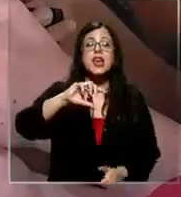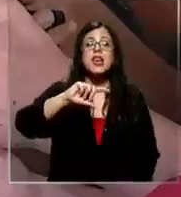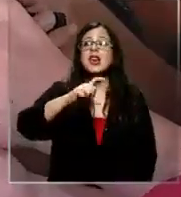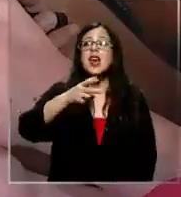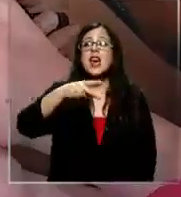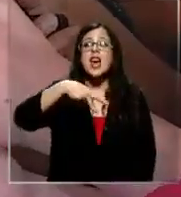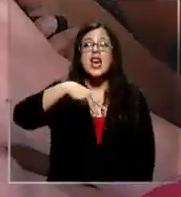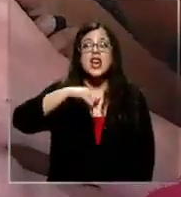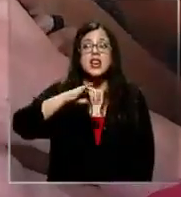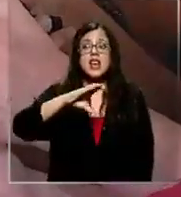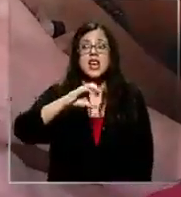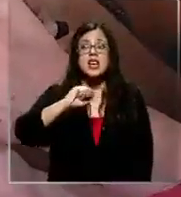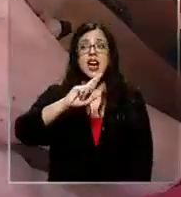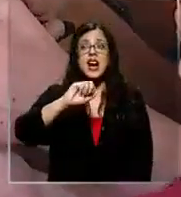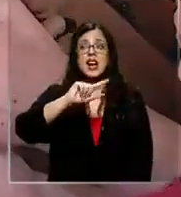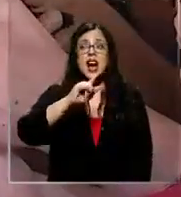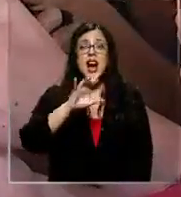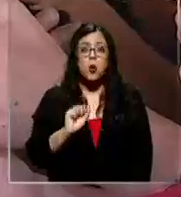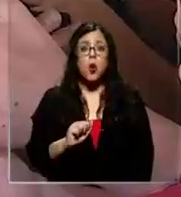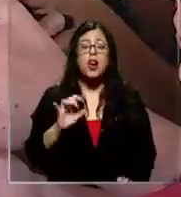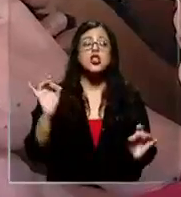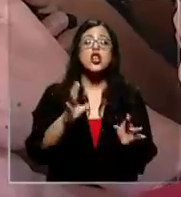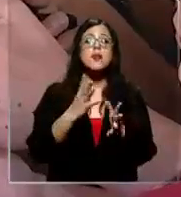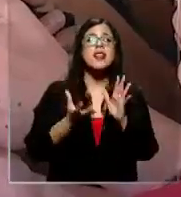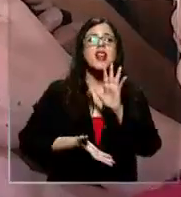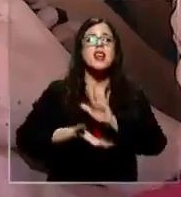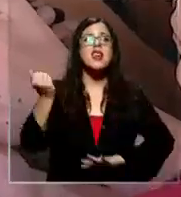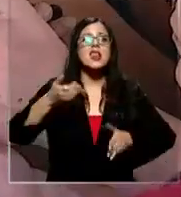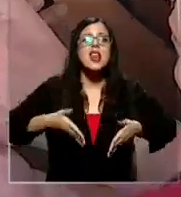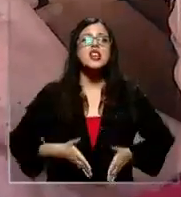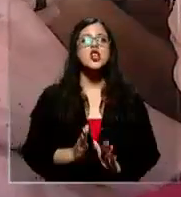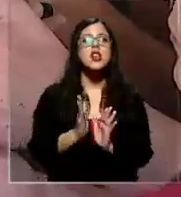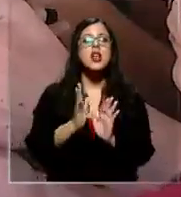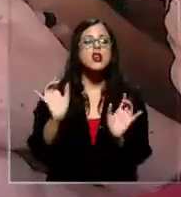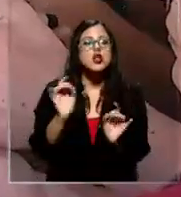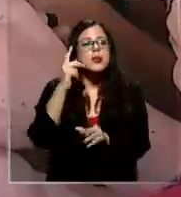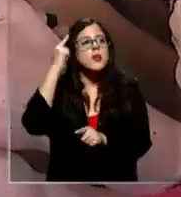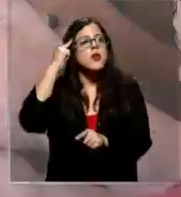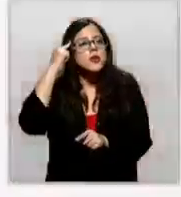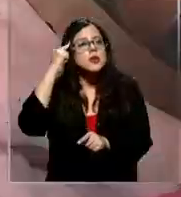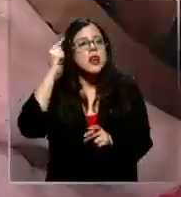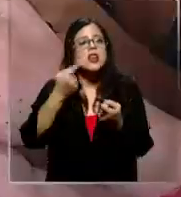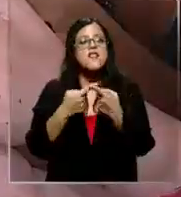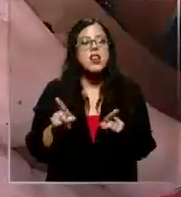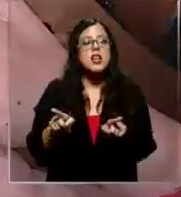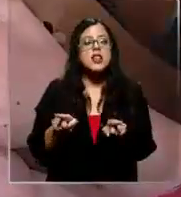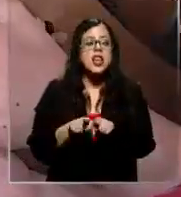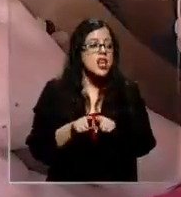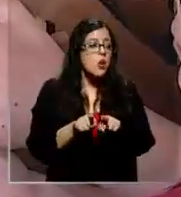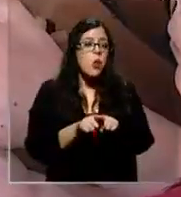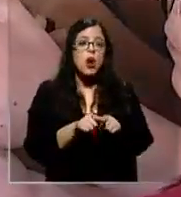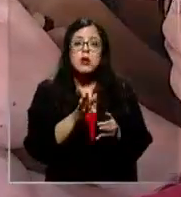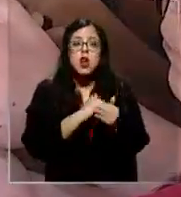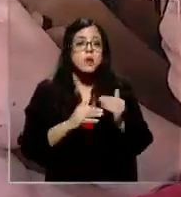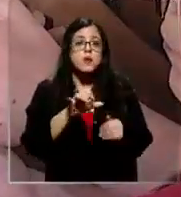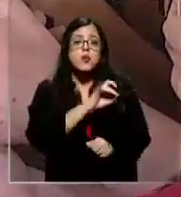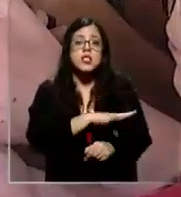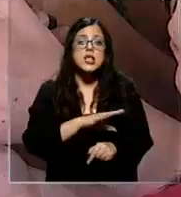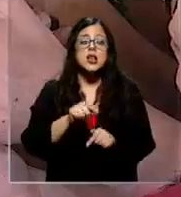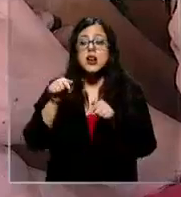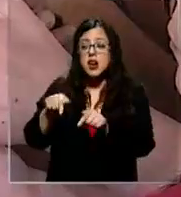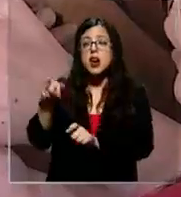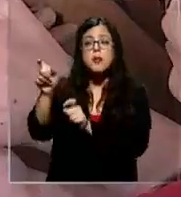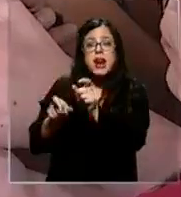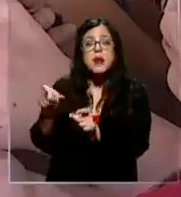la nacionalidad a las personas por pensar distinto, nos acordamos mucho de cosas que vivimos en Chile. Cuando hoy día le pasa a un nicaragüense, a nosotros sí